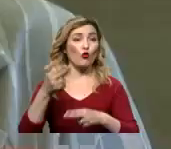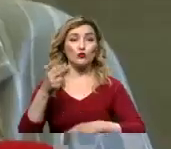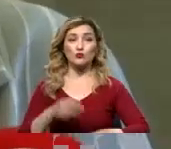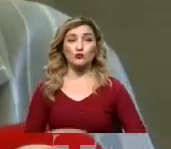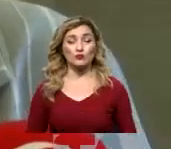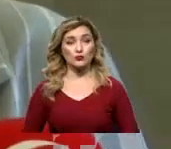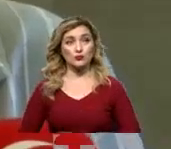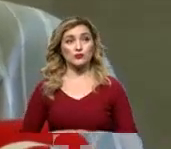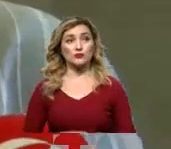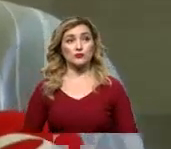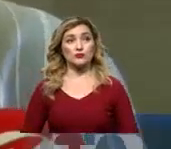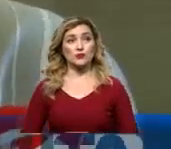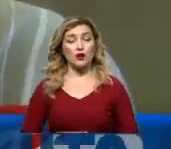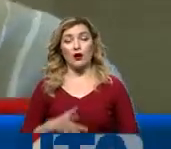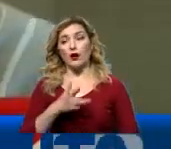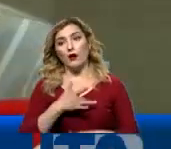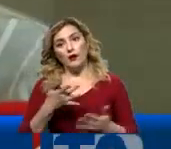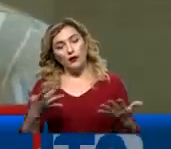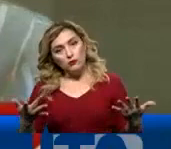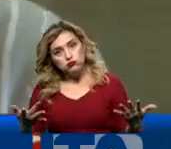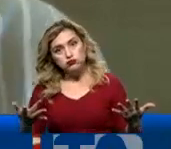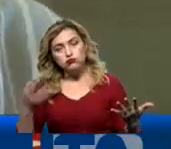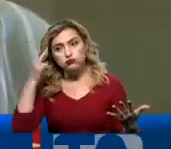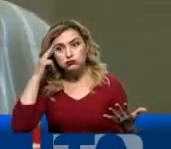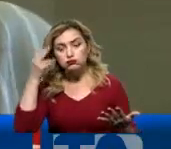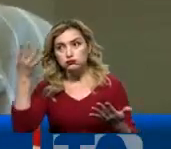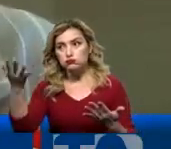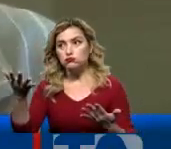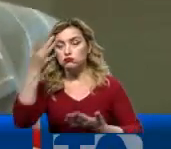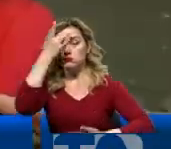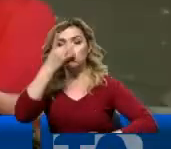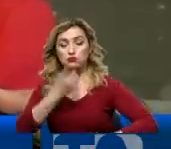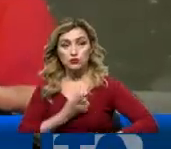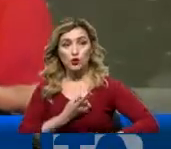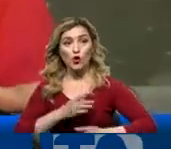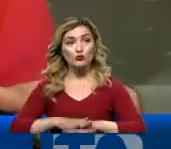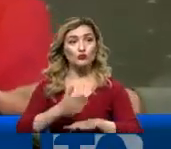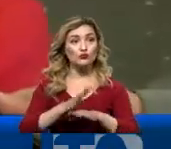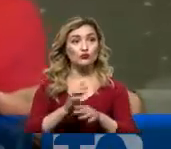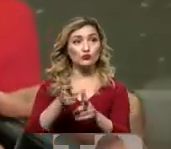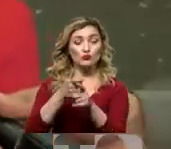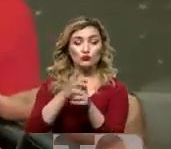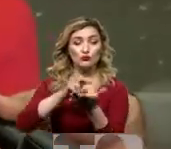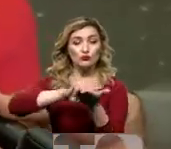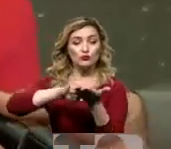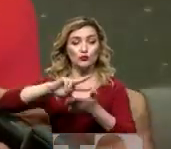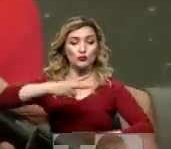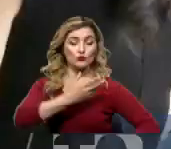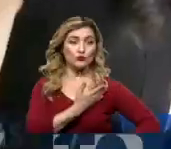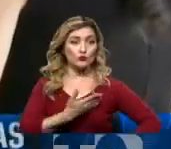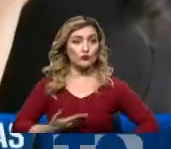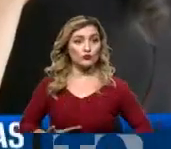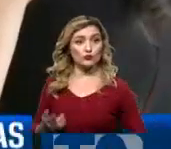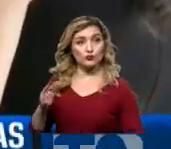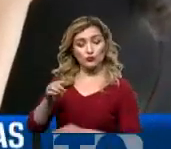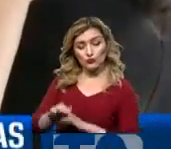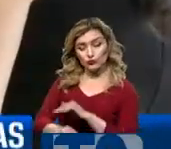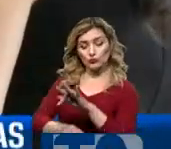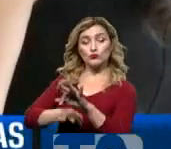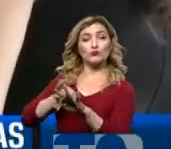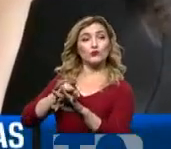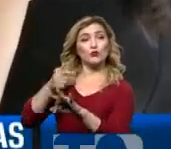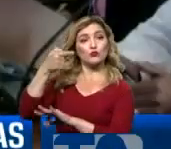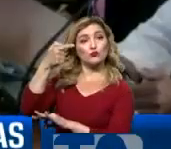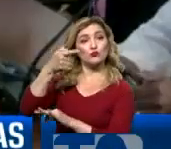posible. Al fin ha reinado la sensatez, vamos a convocarnos inmediatamente. La vicepresidenta de la comisión, Karina Arteaga, es quien convocó a